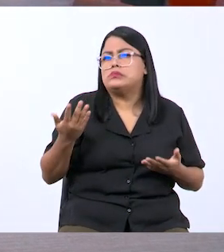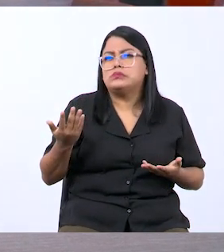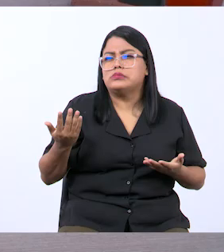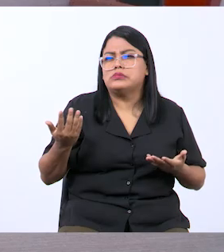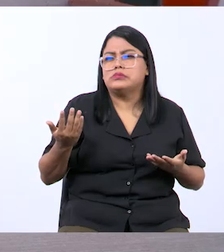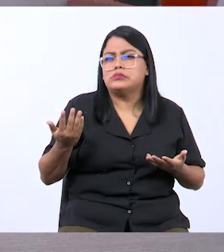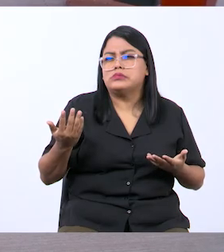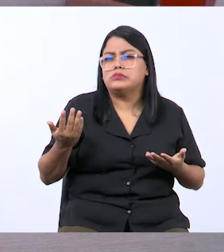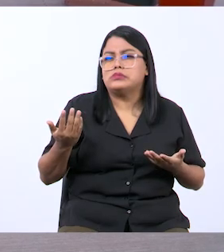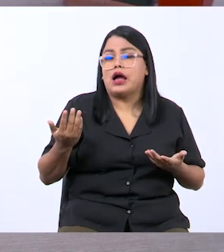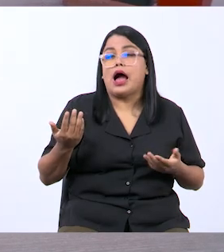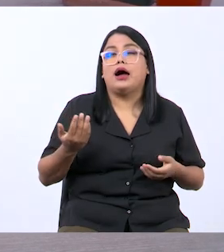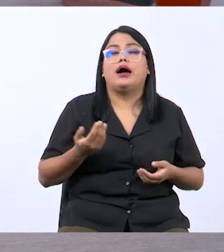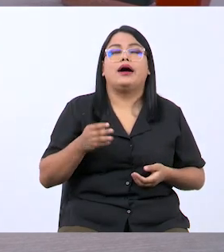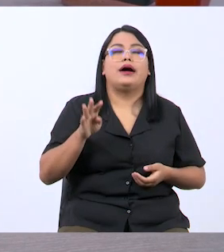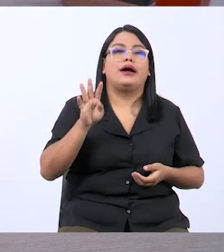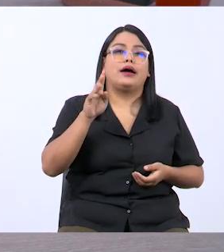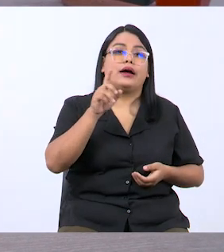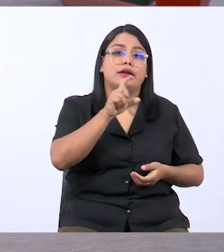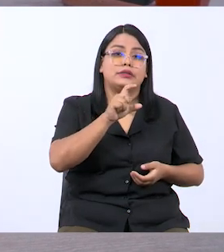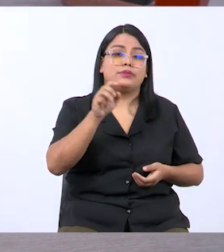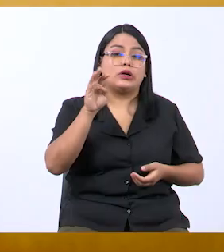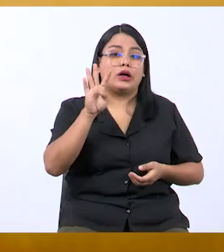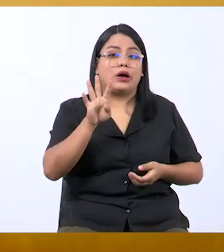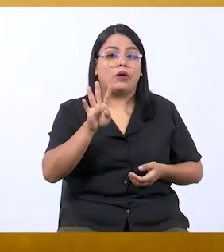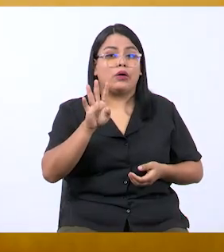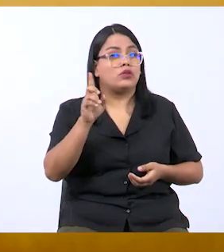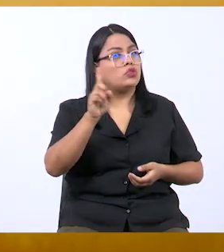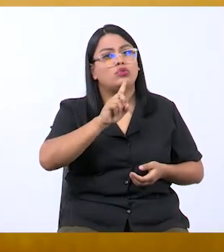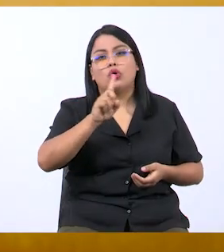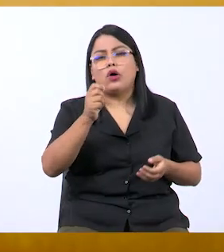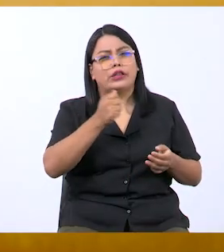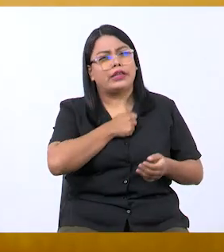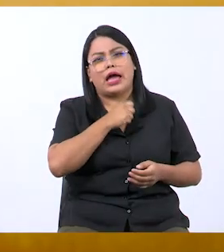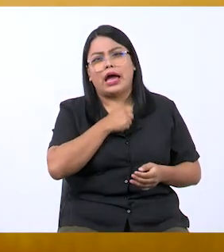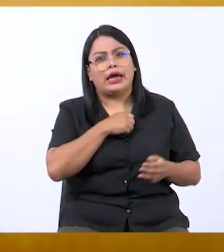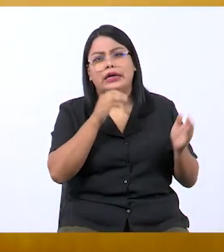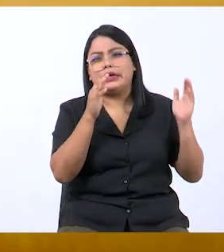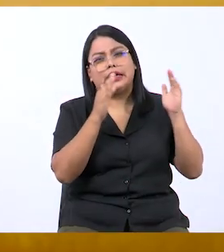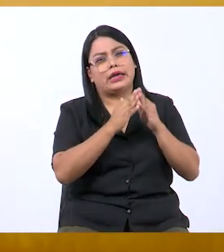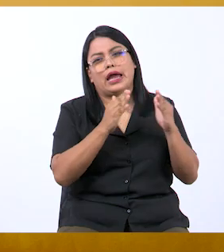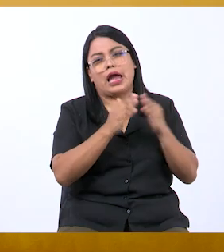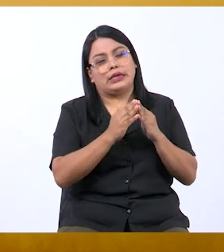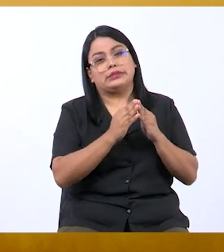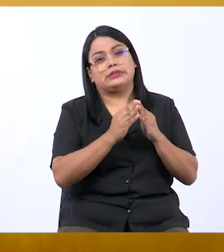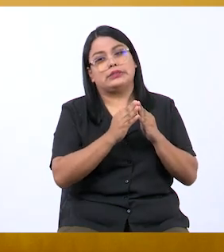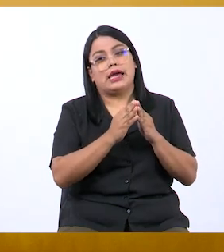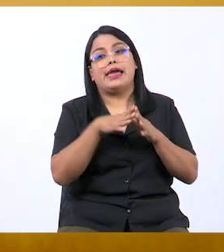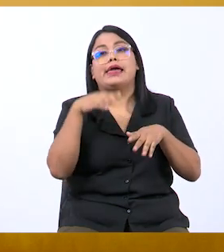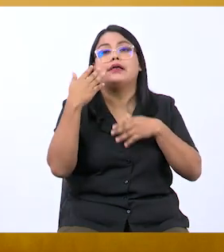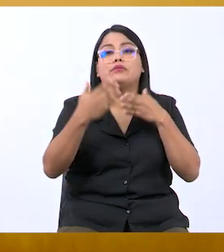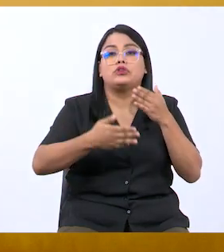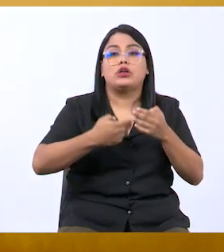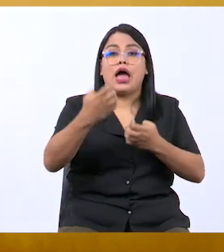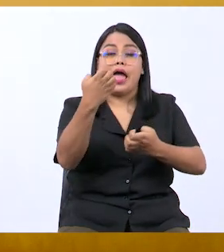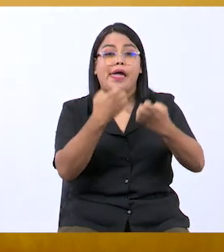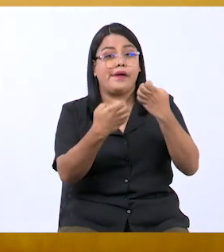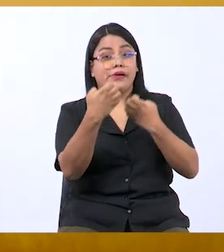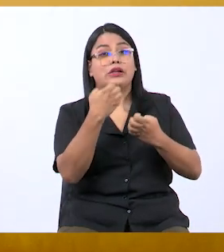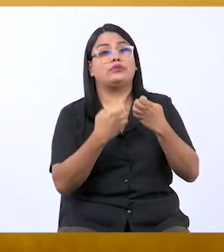¿qué podemos encontrar, Francisco? En la semana 4 no se plantea una actividad en casa, sino que el proceso